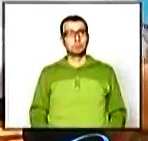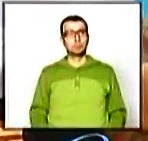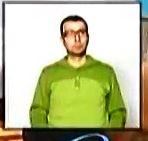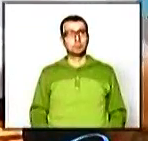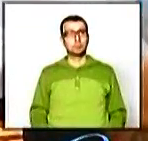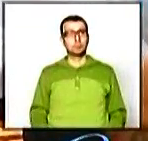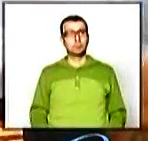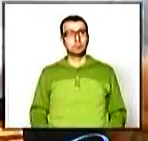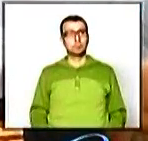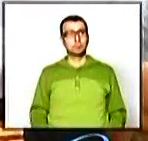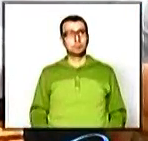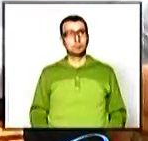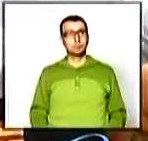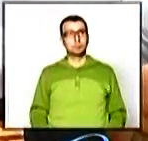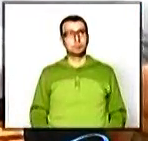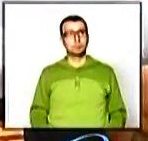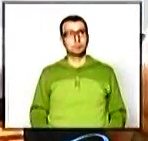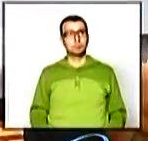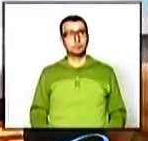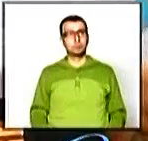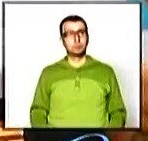Muy bien.